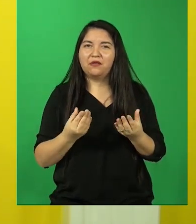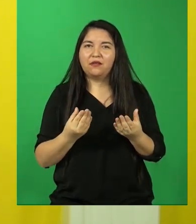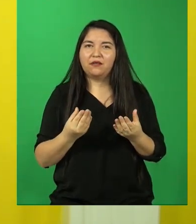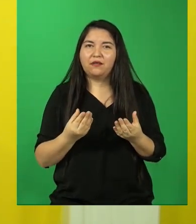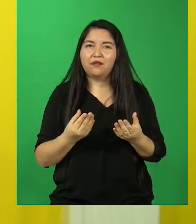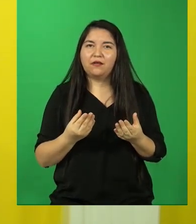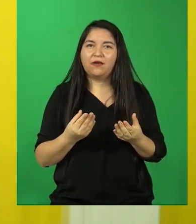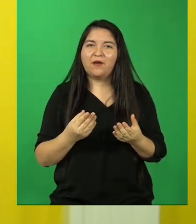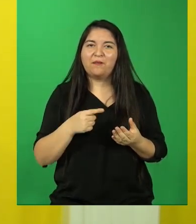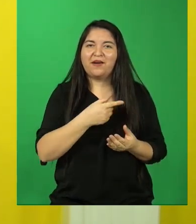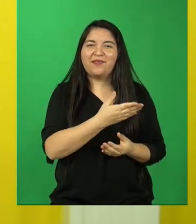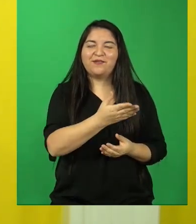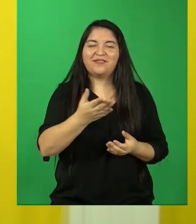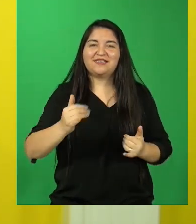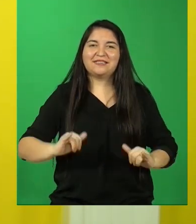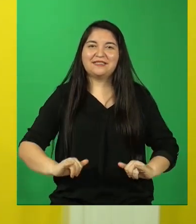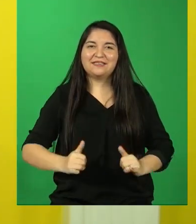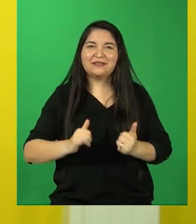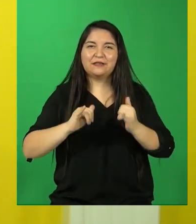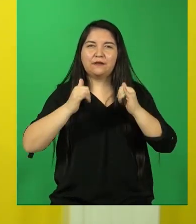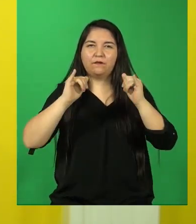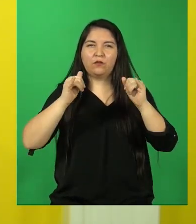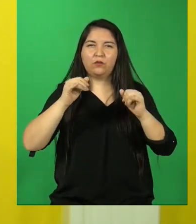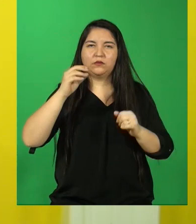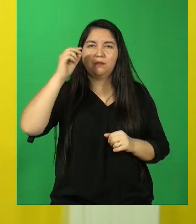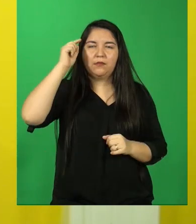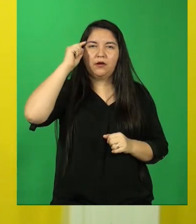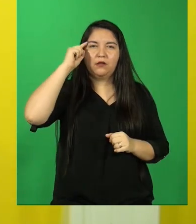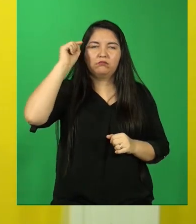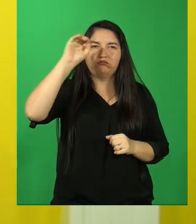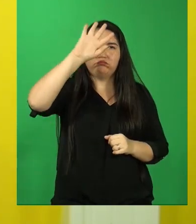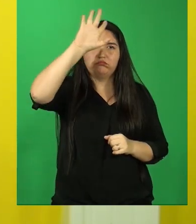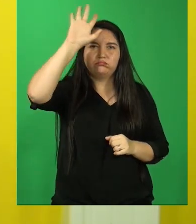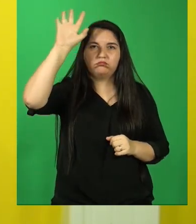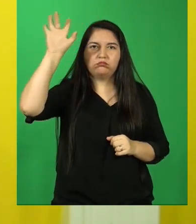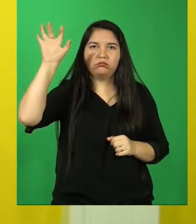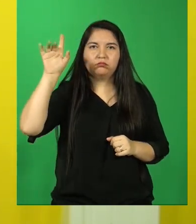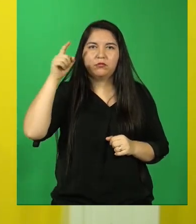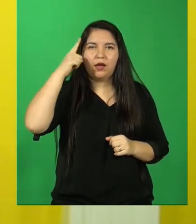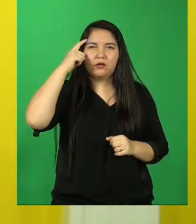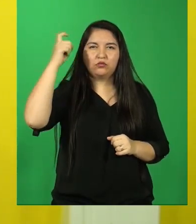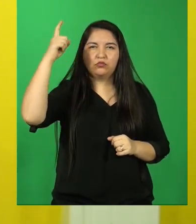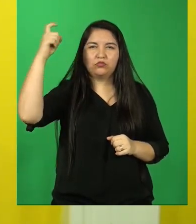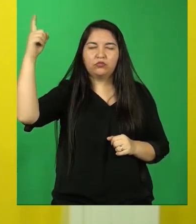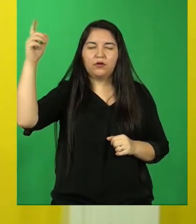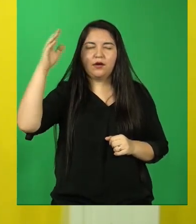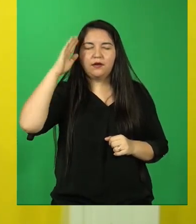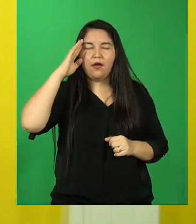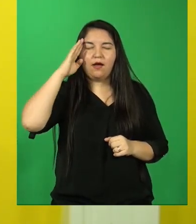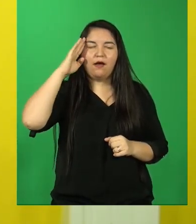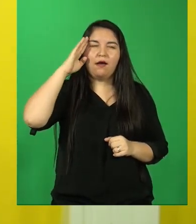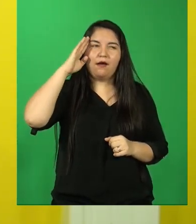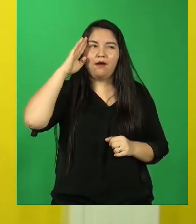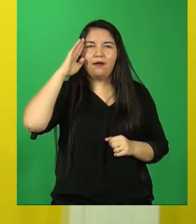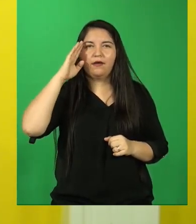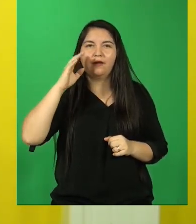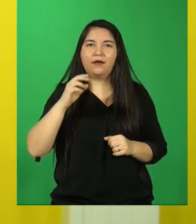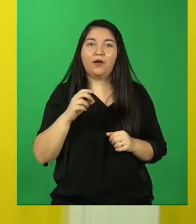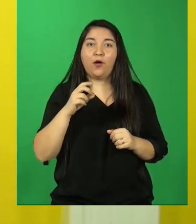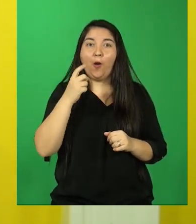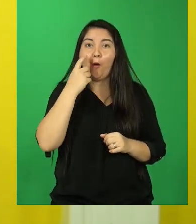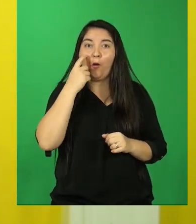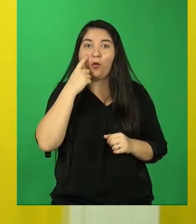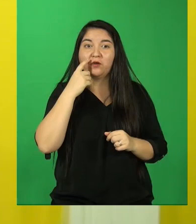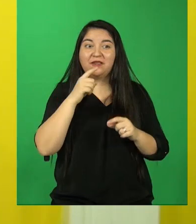Para deleitarse, para que su imaginación trabaje, para conocer